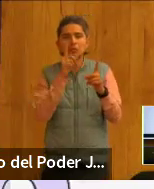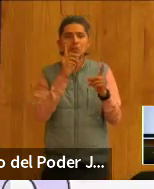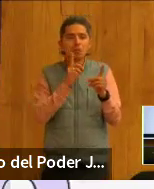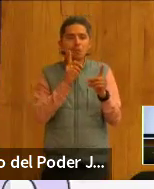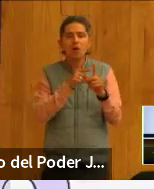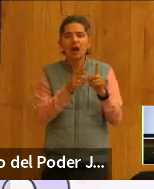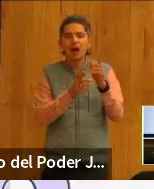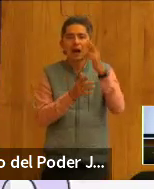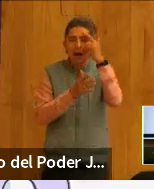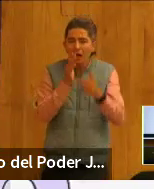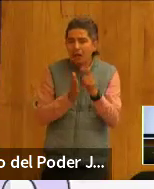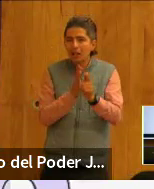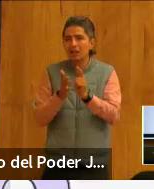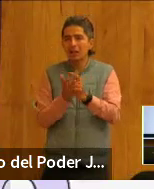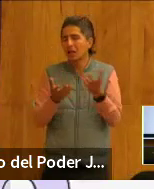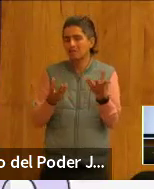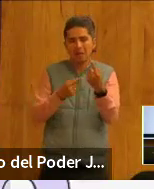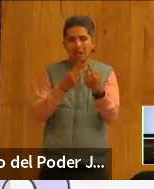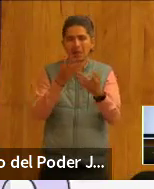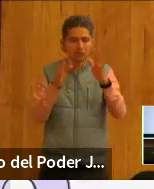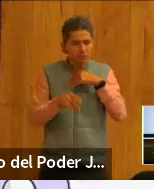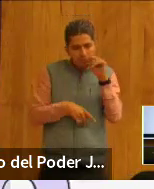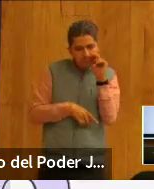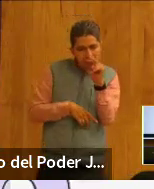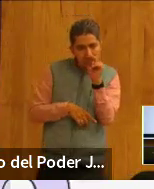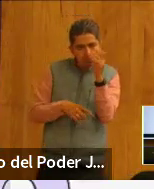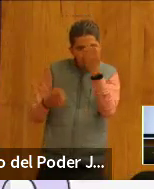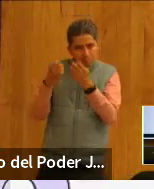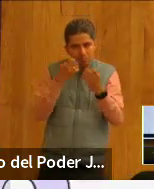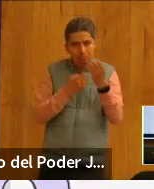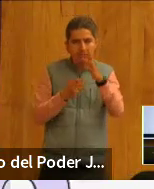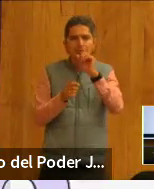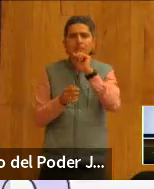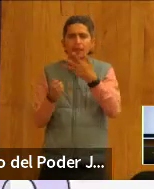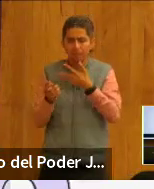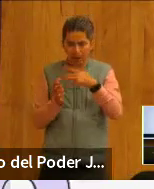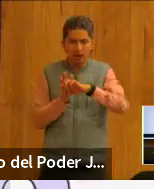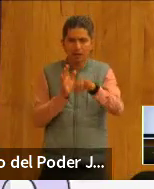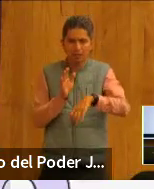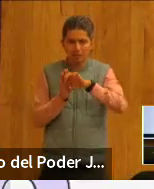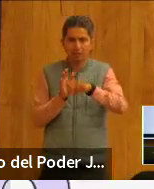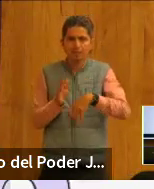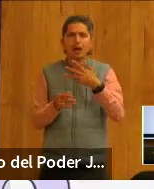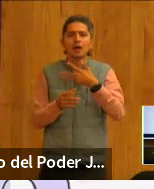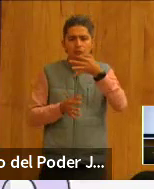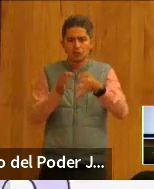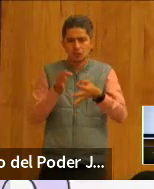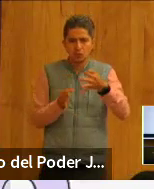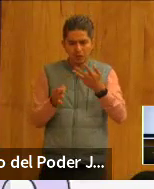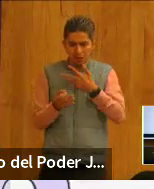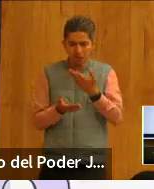hace una narrativa, yo lo he observado así y también traigo algunos ejemplos del juzgado,